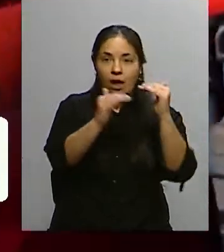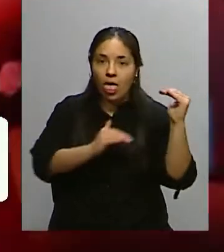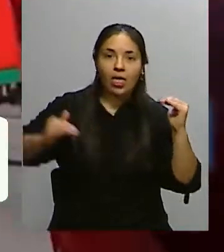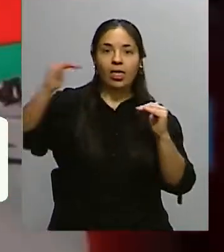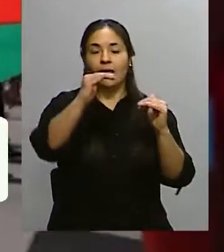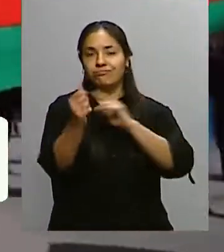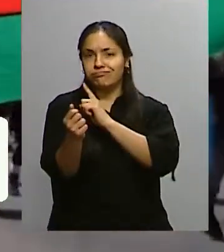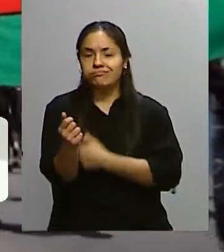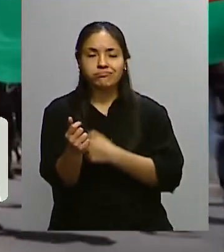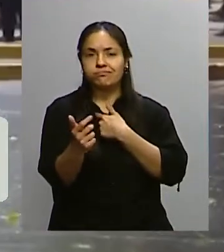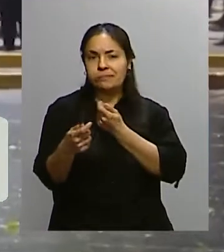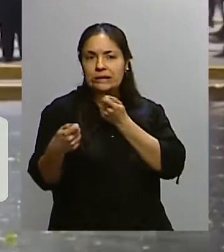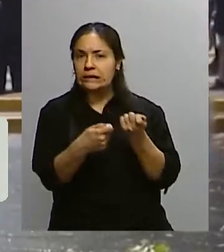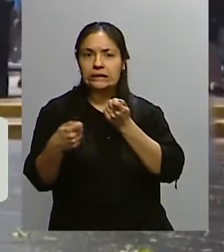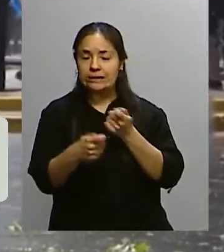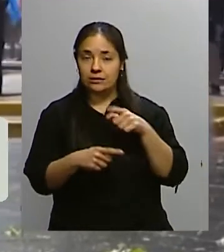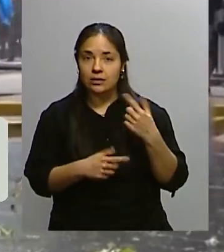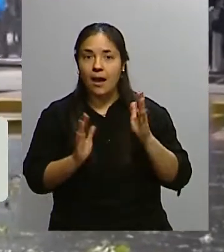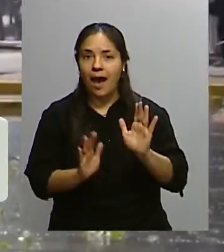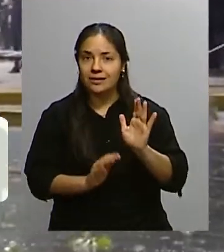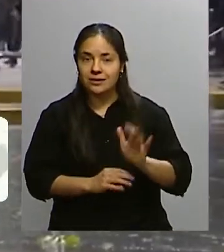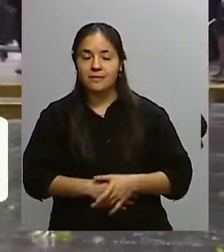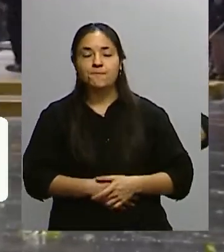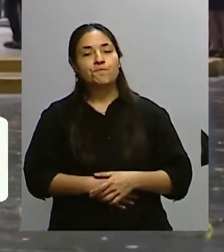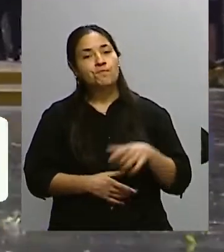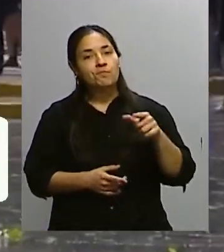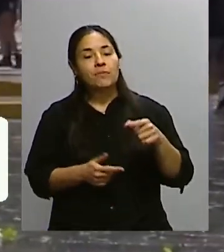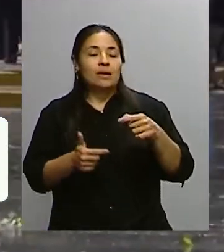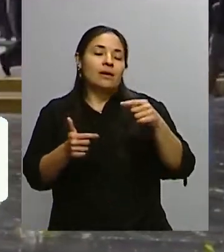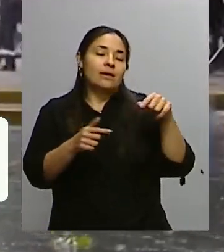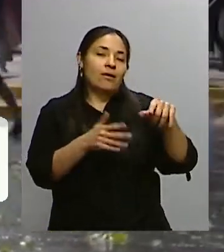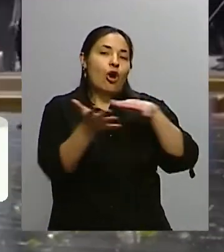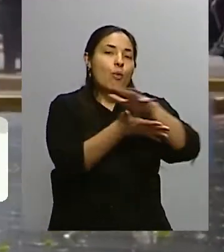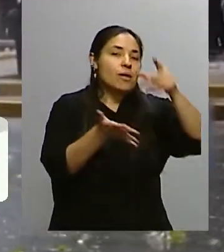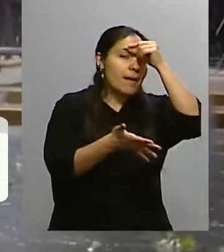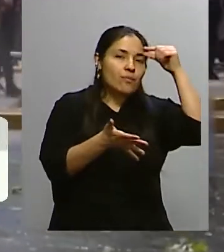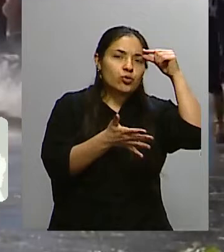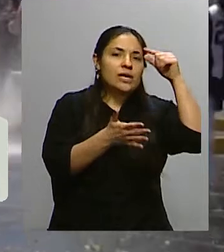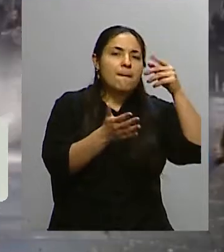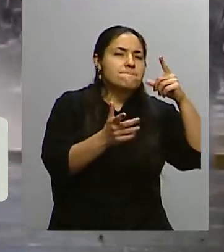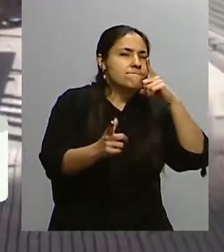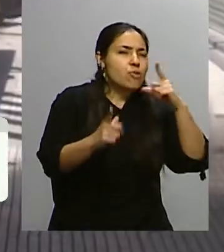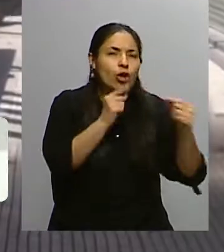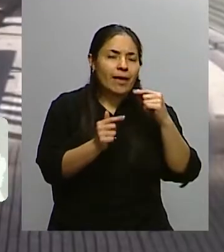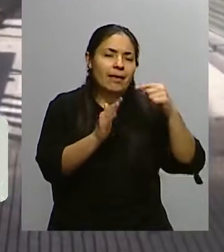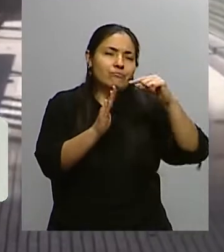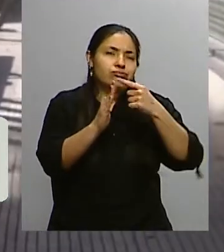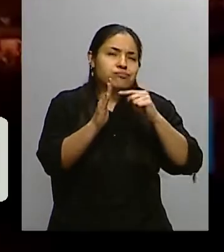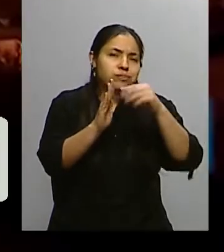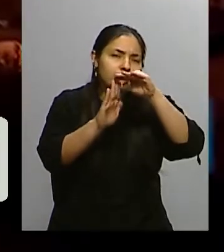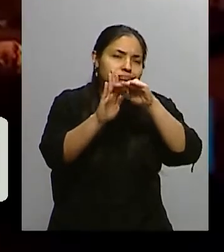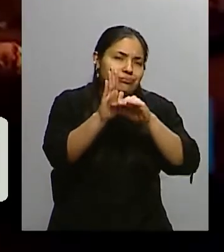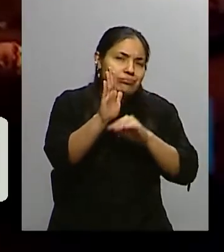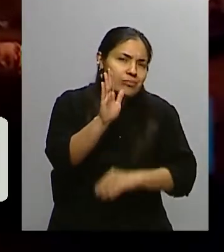Salvador, obviamente el abanico de reclamos es muy amplio y lo decíamos, usted también lo daba a conocer, que es